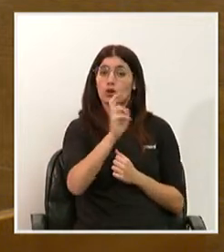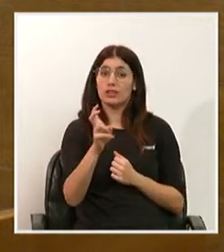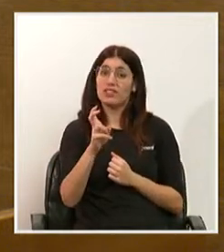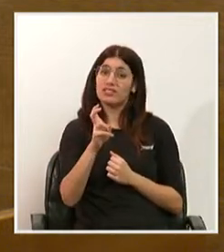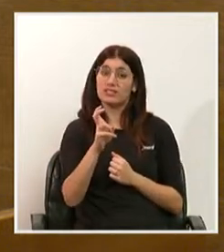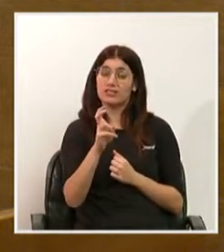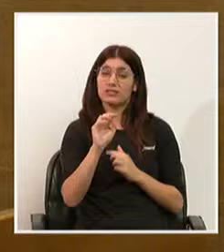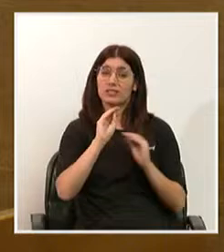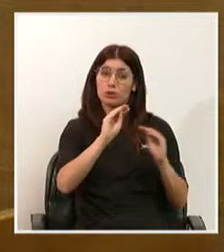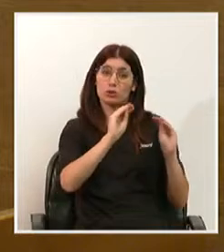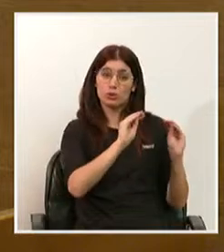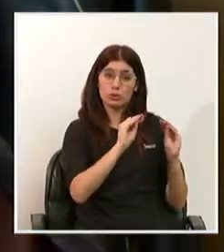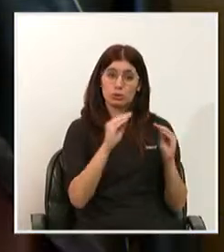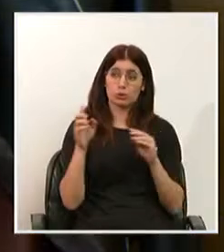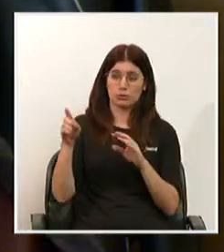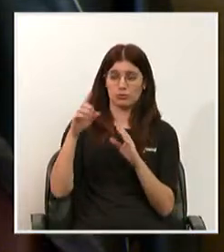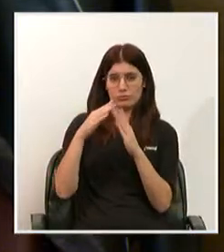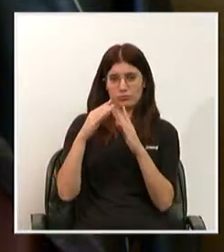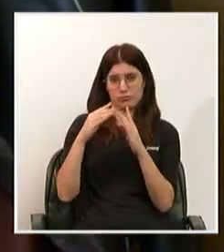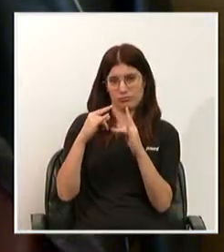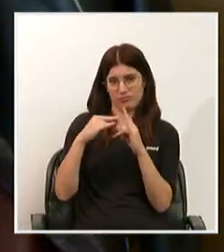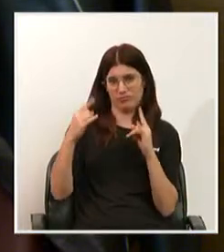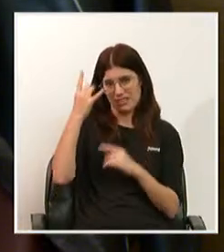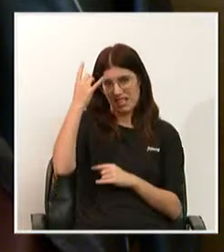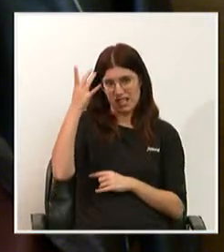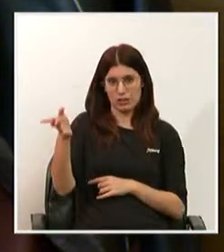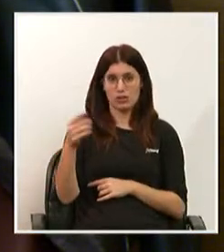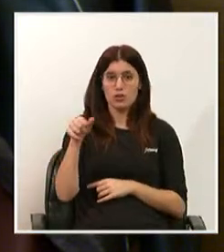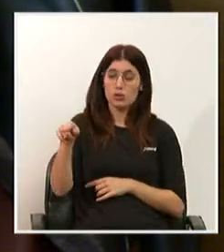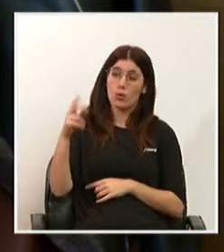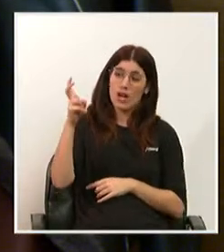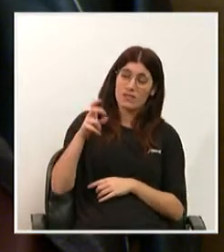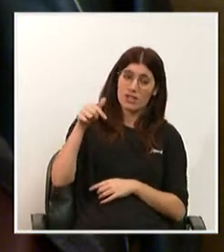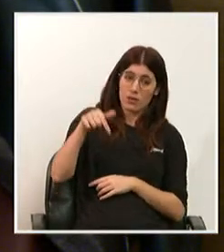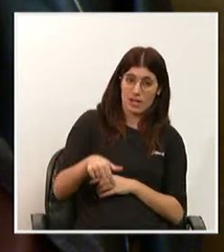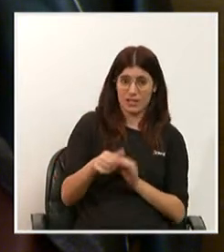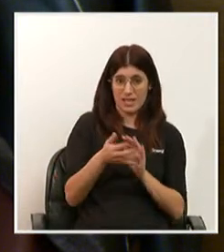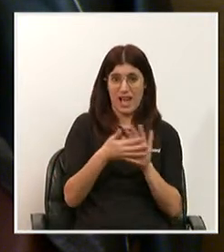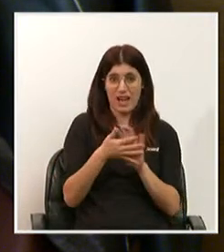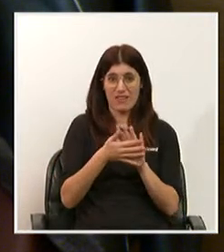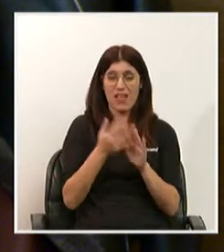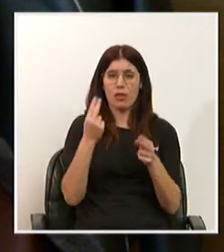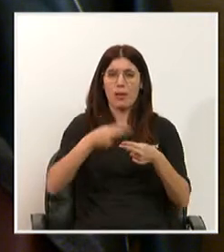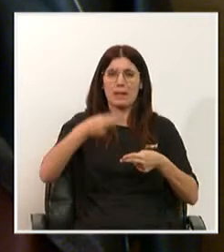yar chiringos m plataforma